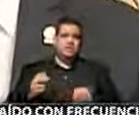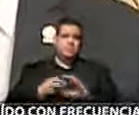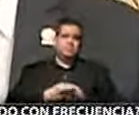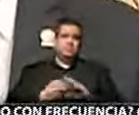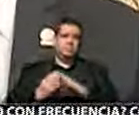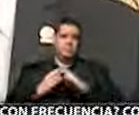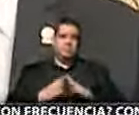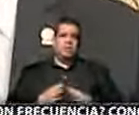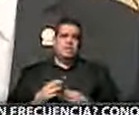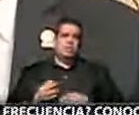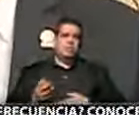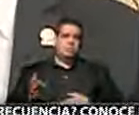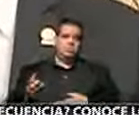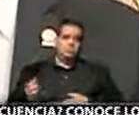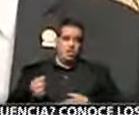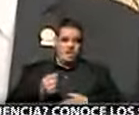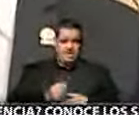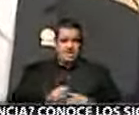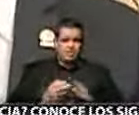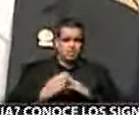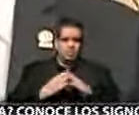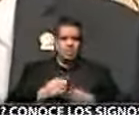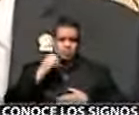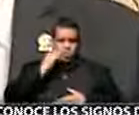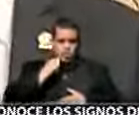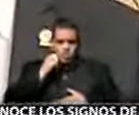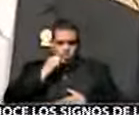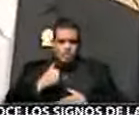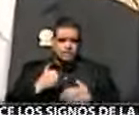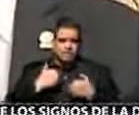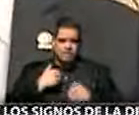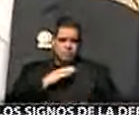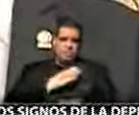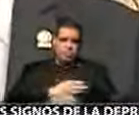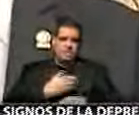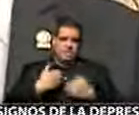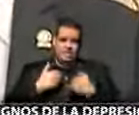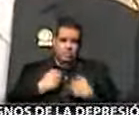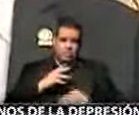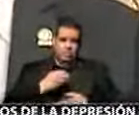pone al ciudadano todos los días a ejercer el poder que tiene porque es el dueño del gobierno